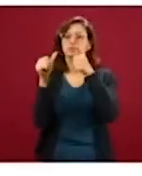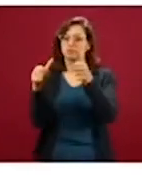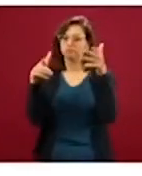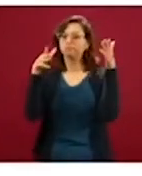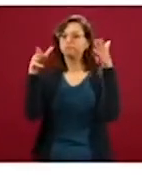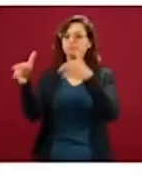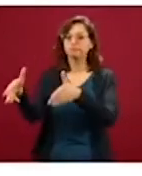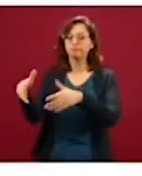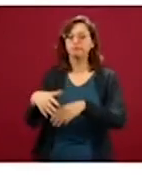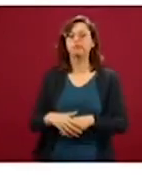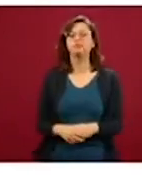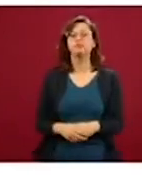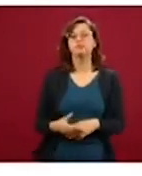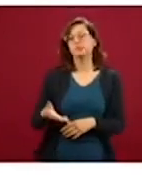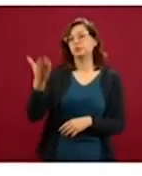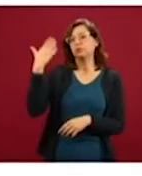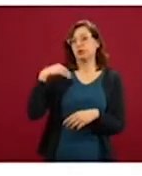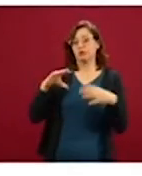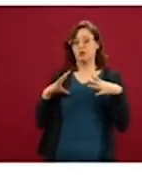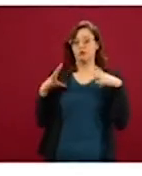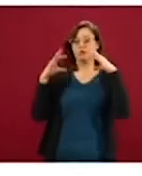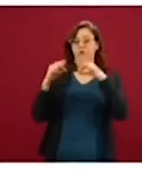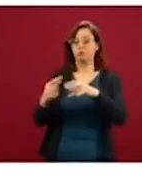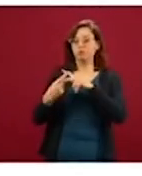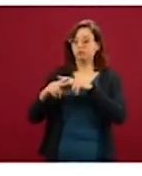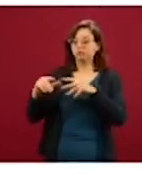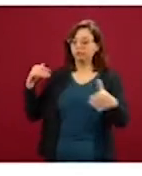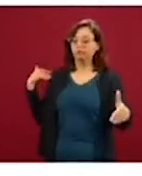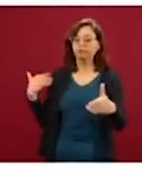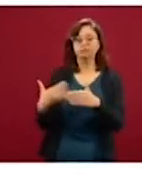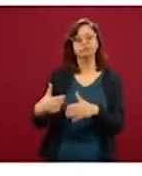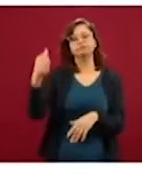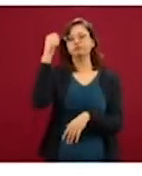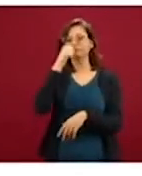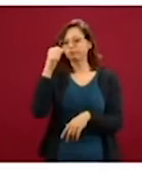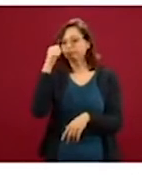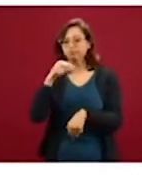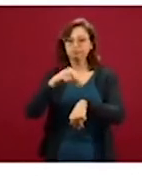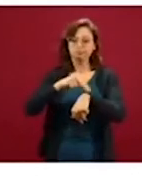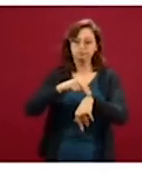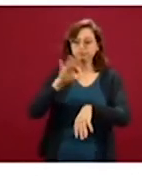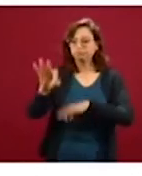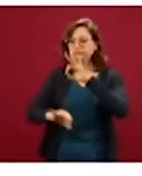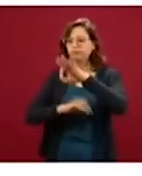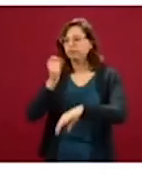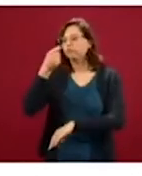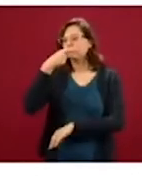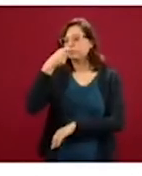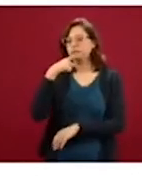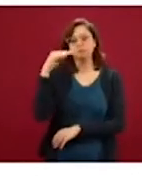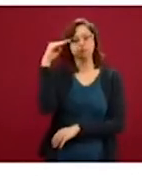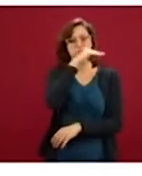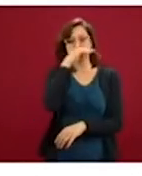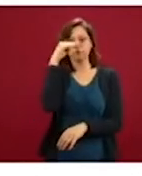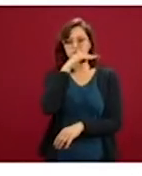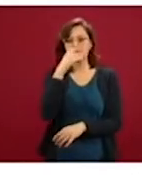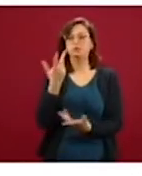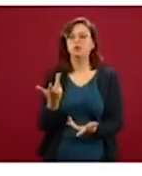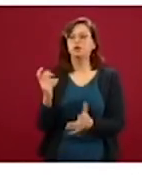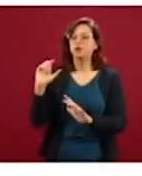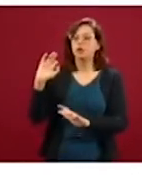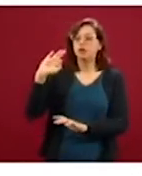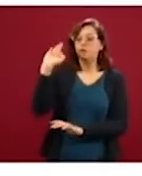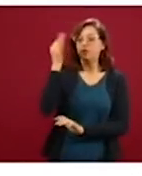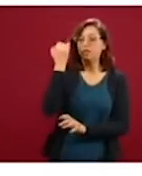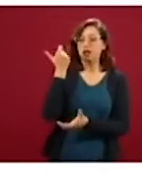inicios siempre ha tenido atención médica y medicamentos gratuitos opera con recursos federales a través